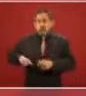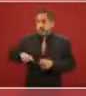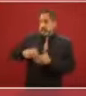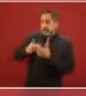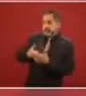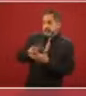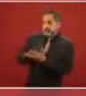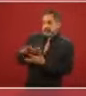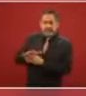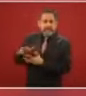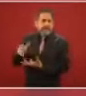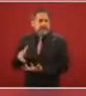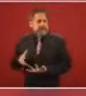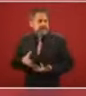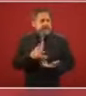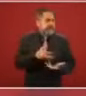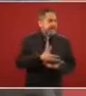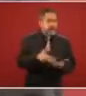como para